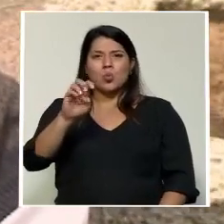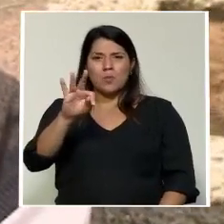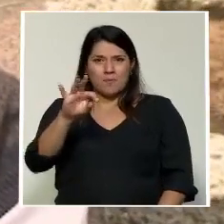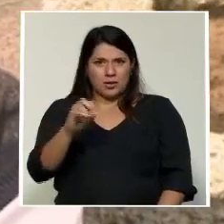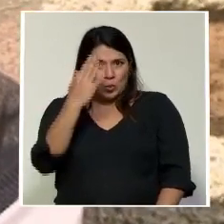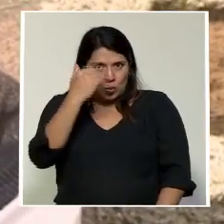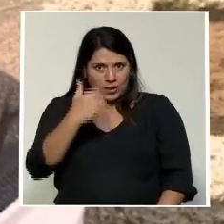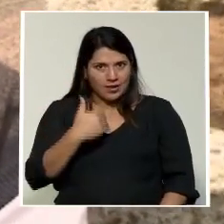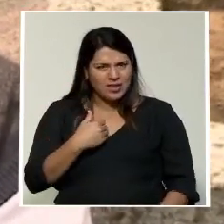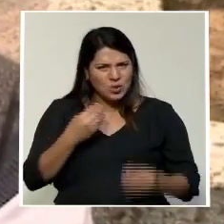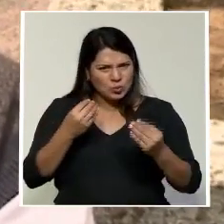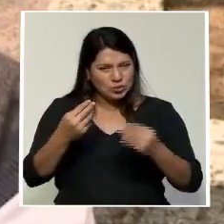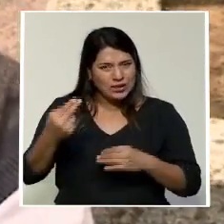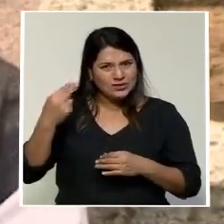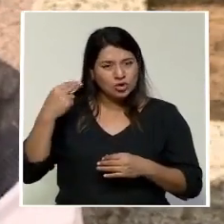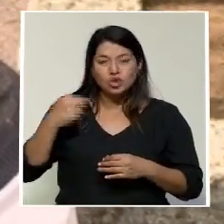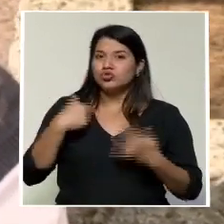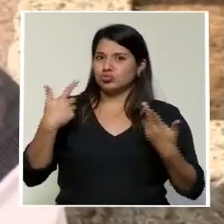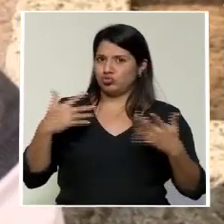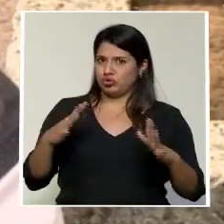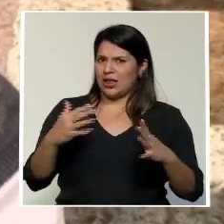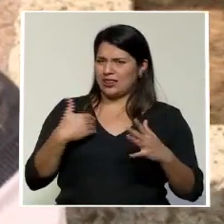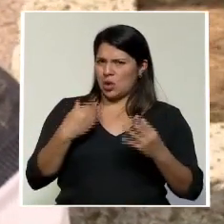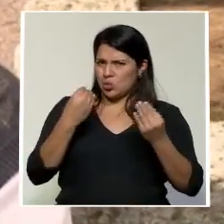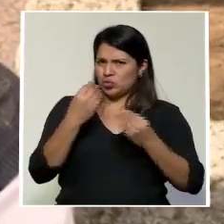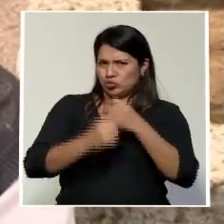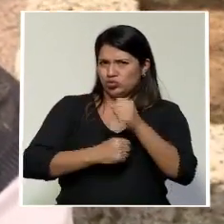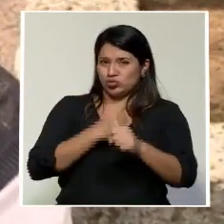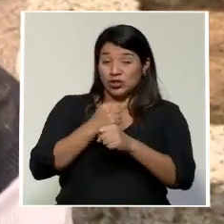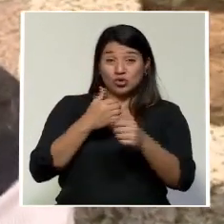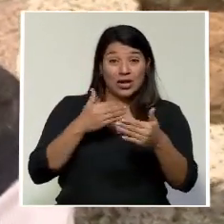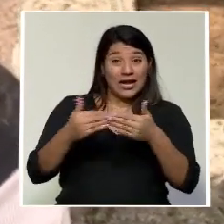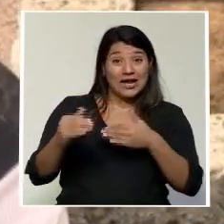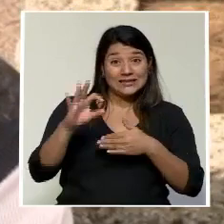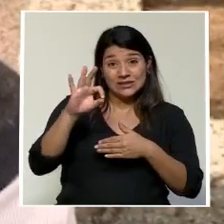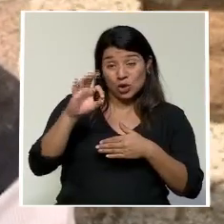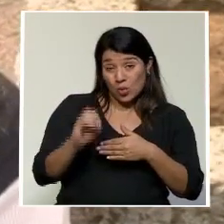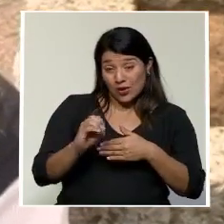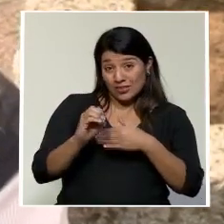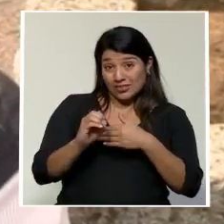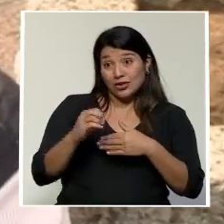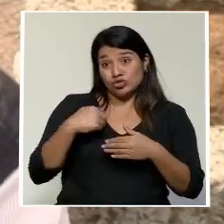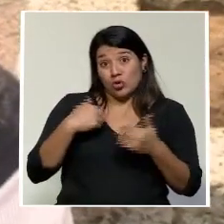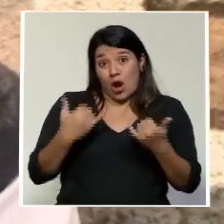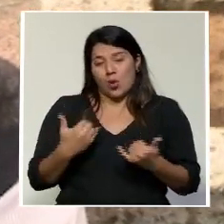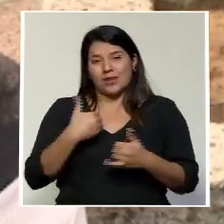bastantes años ya, ya casi 90, tengo 89 años.